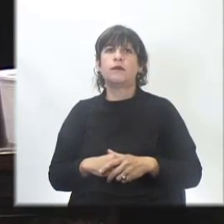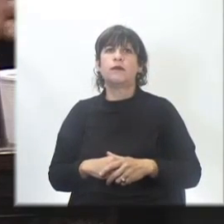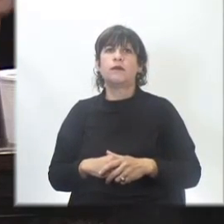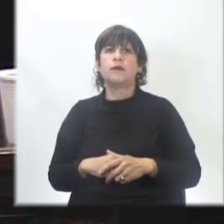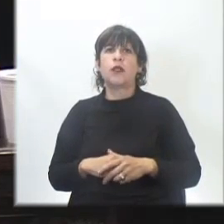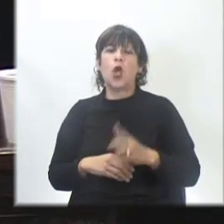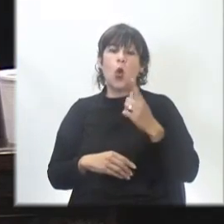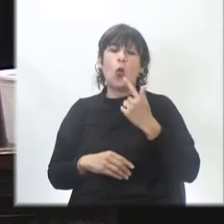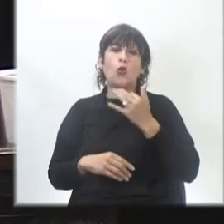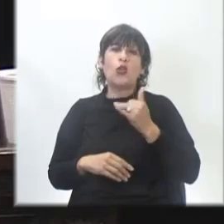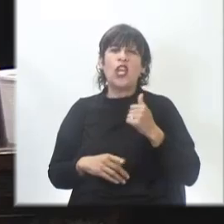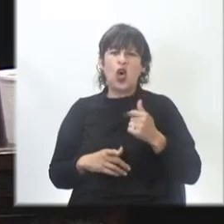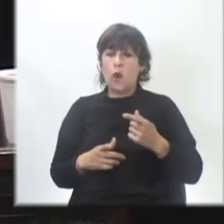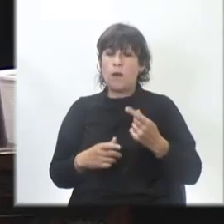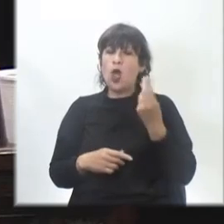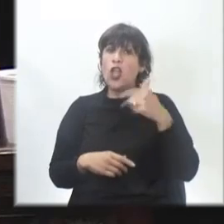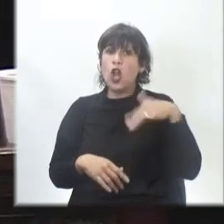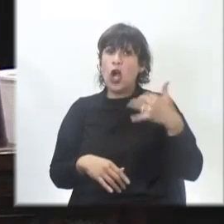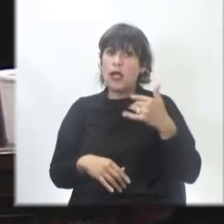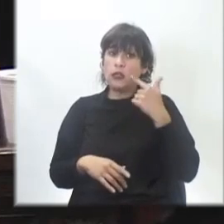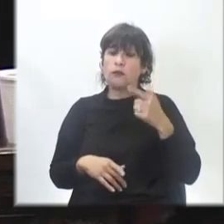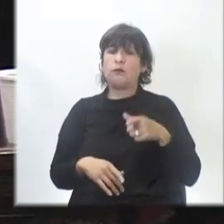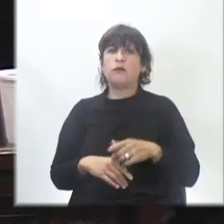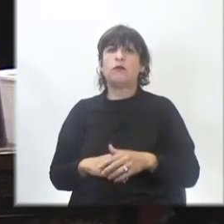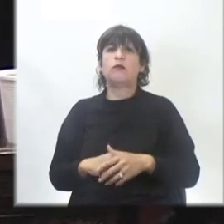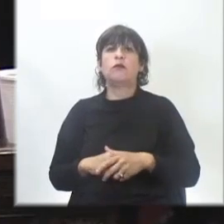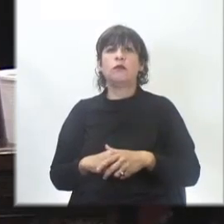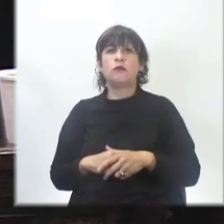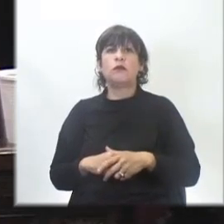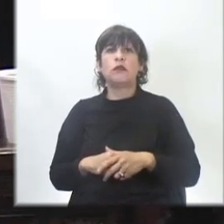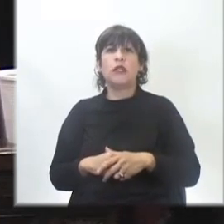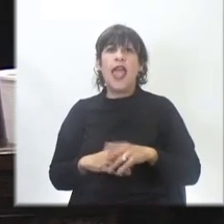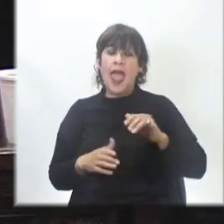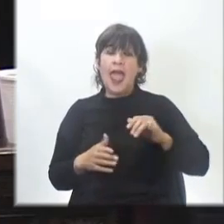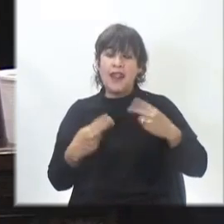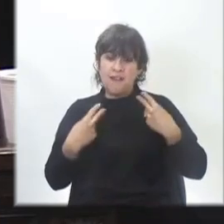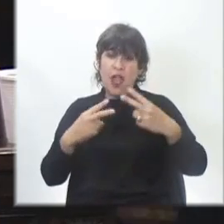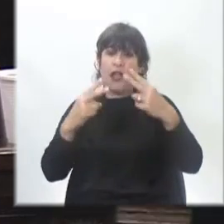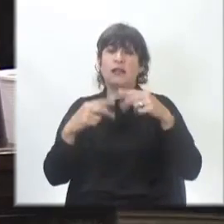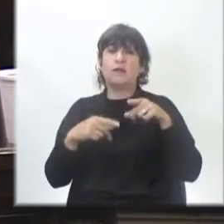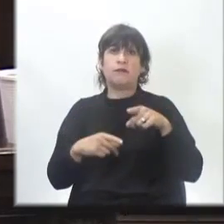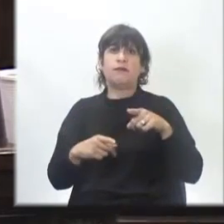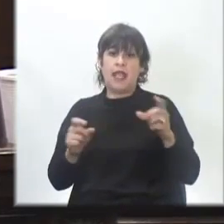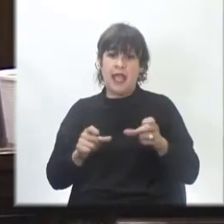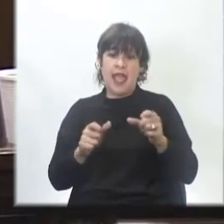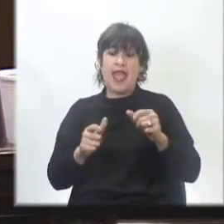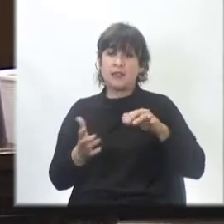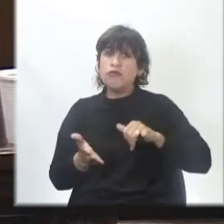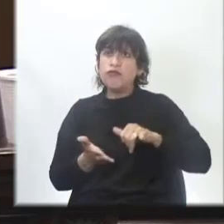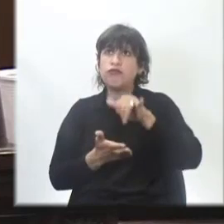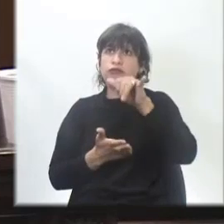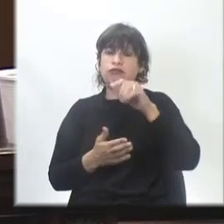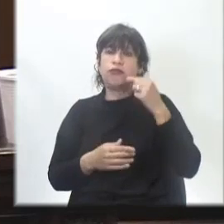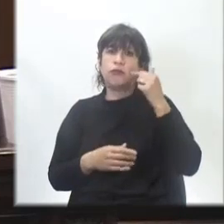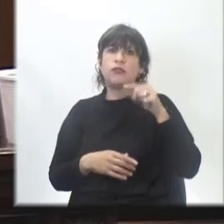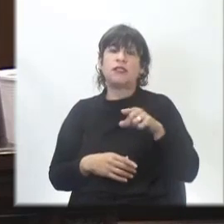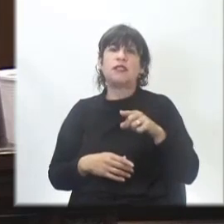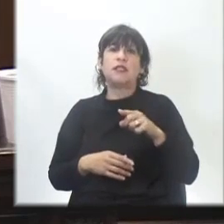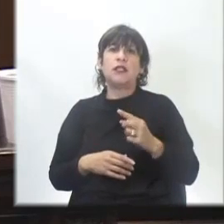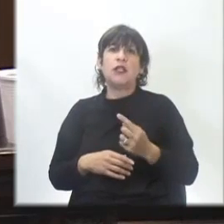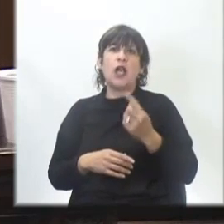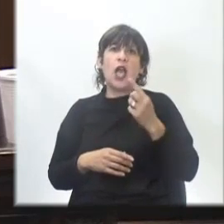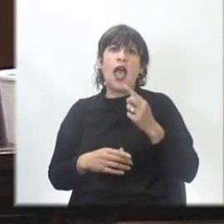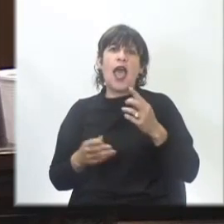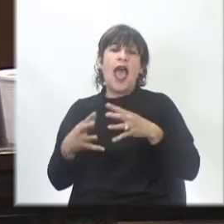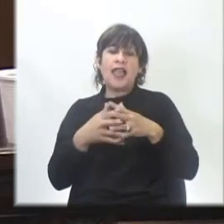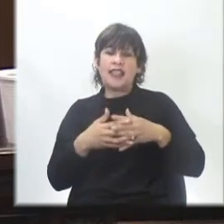Un ejemplo de lo costoso, señor presidente. El viaje que realizan estos Hércules, uno de ellos a Estados Unidos